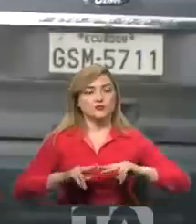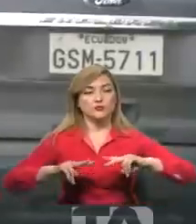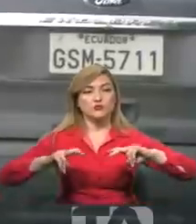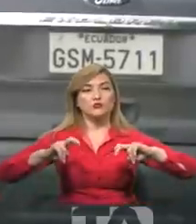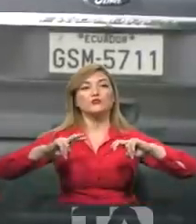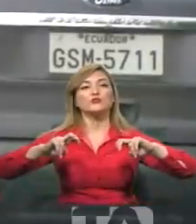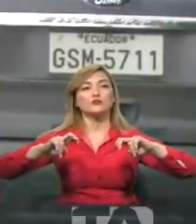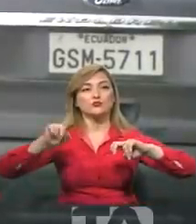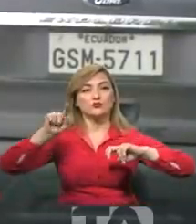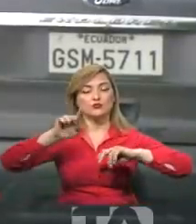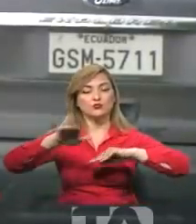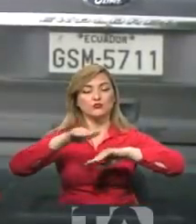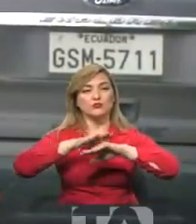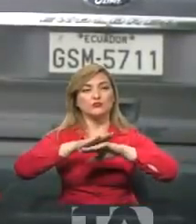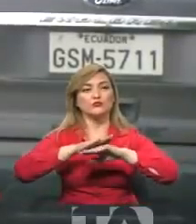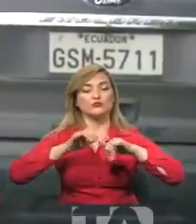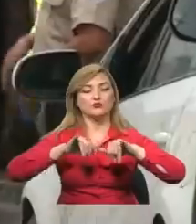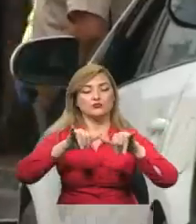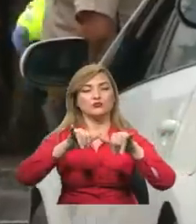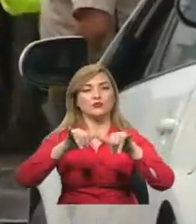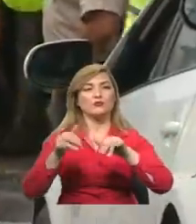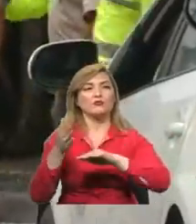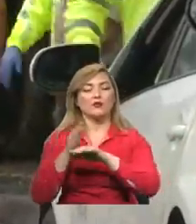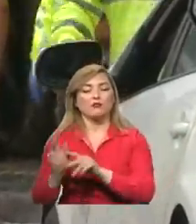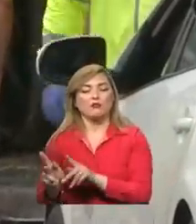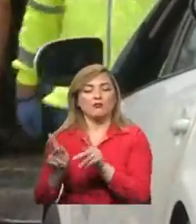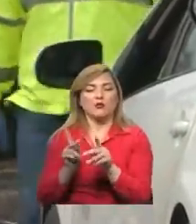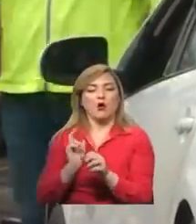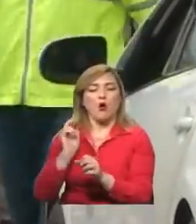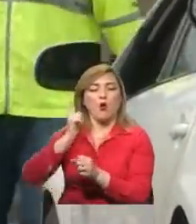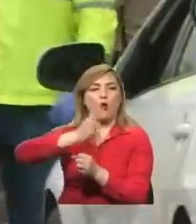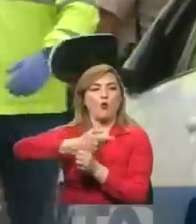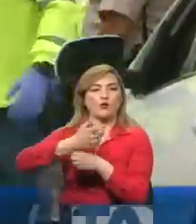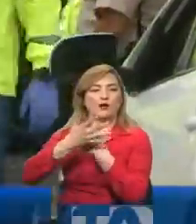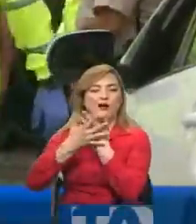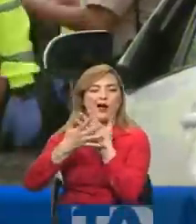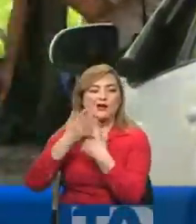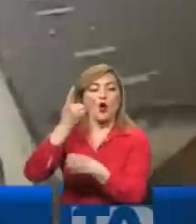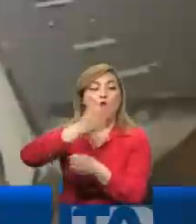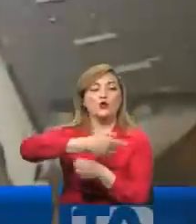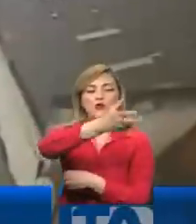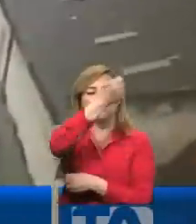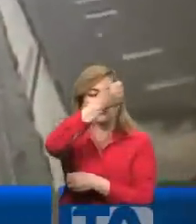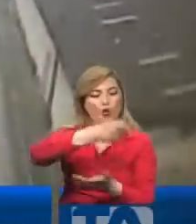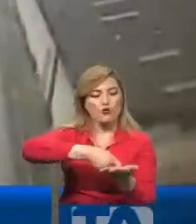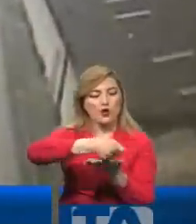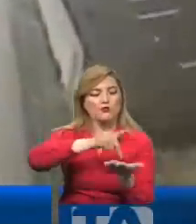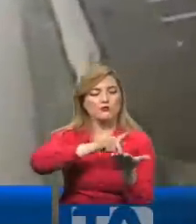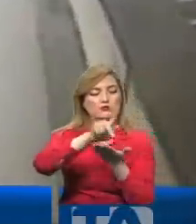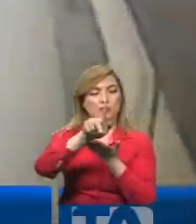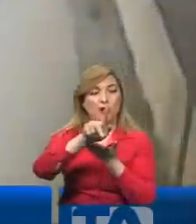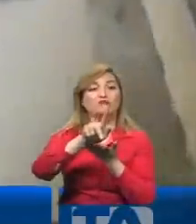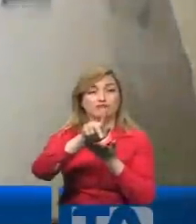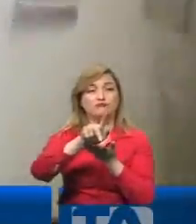Efraín Ruales continúa. Supuestamente el crimen fue planificado. La orden habría salido desde la prisión y para que se cumpla pagaron una